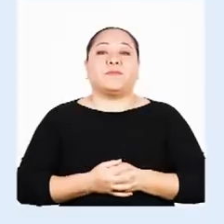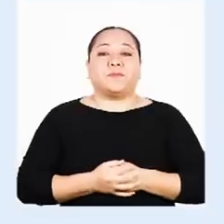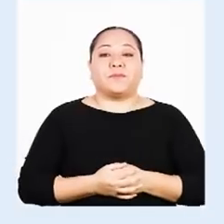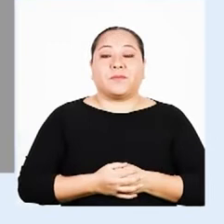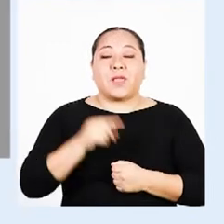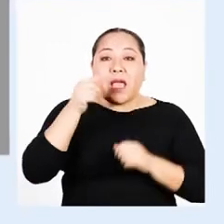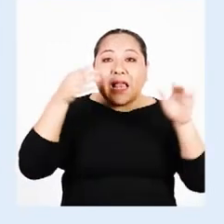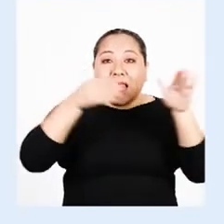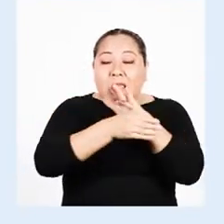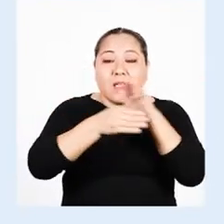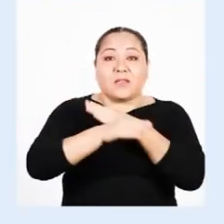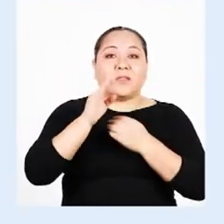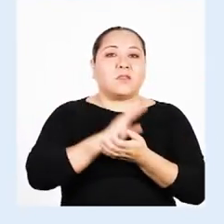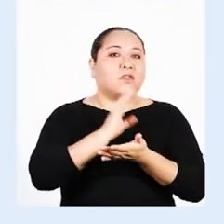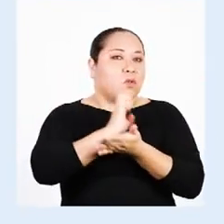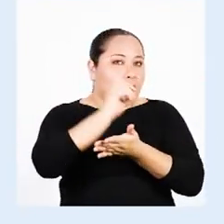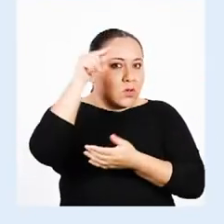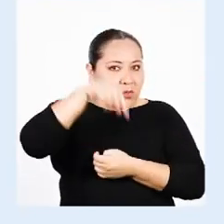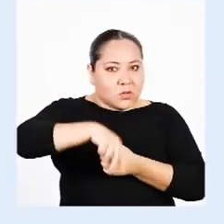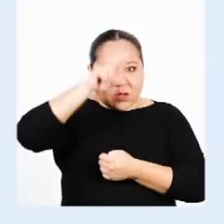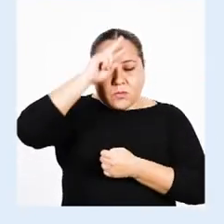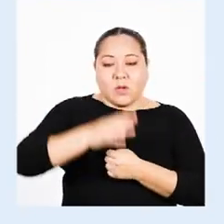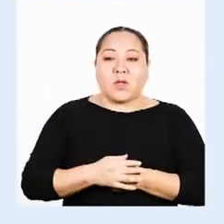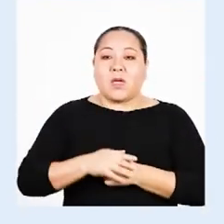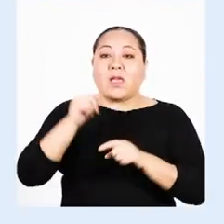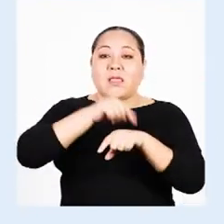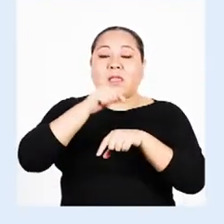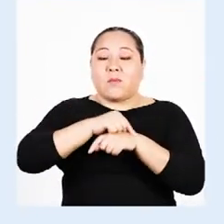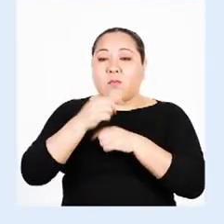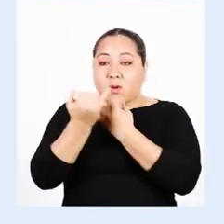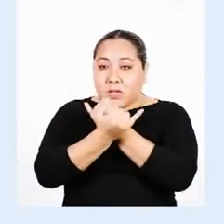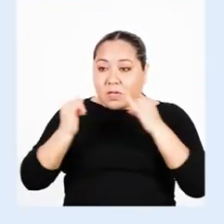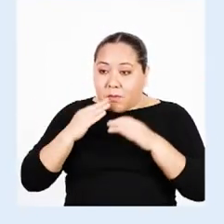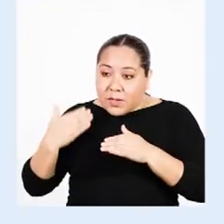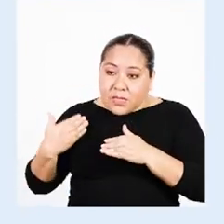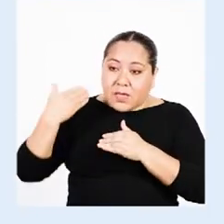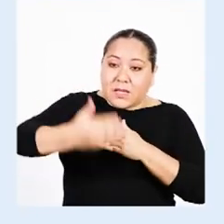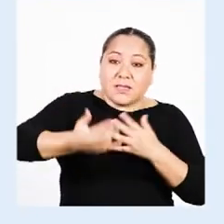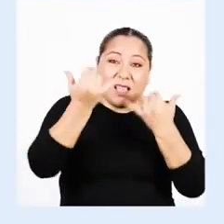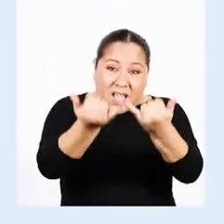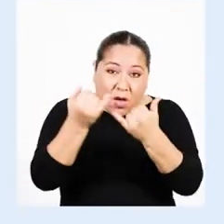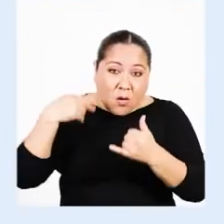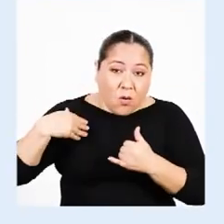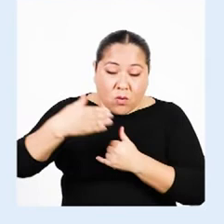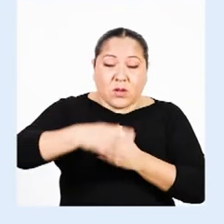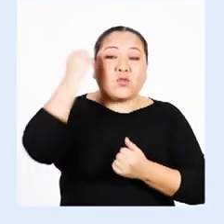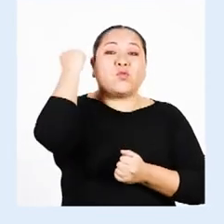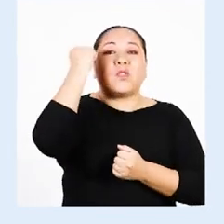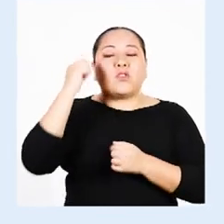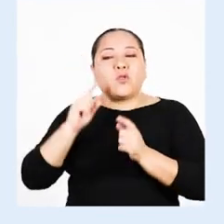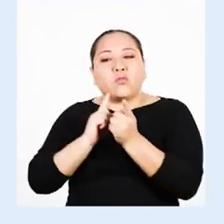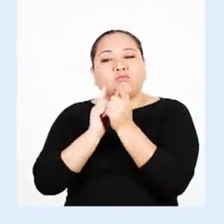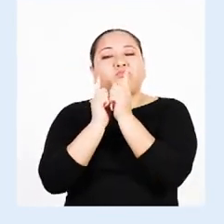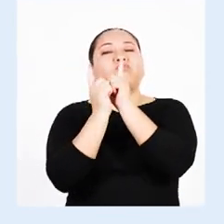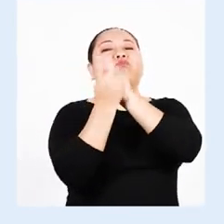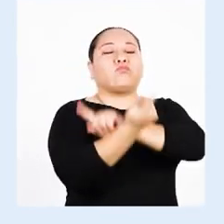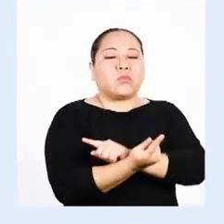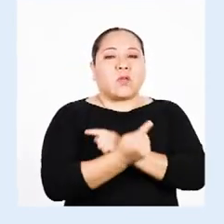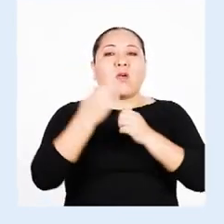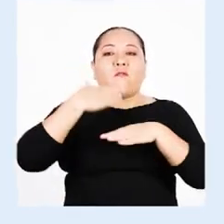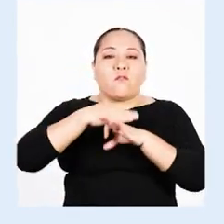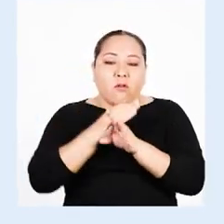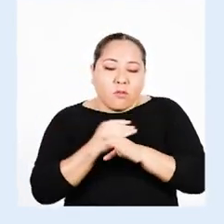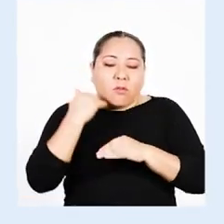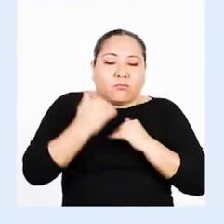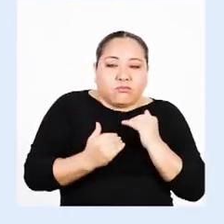país. El acceso a la educación en el Perú, desde la independencia hasta nuestros días, es un derecho que ha evolucionado